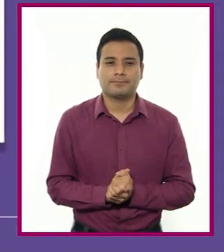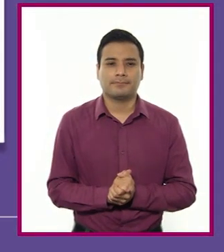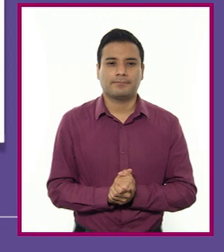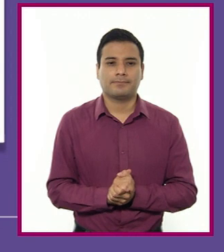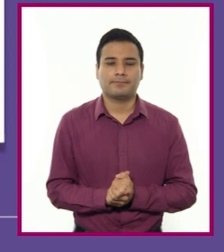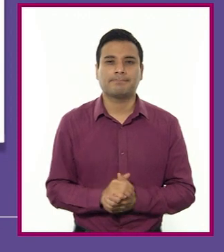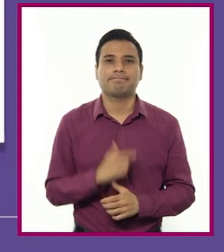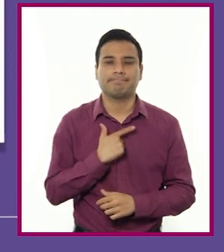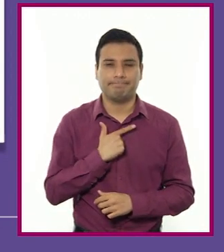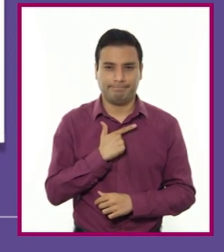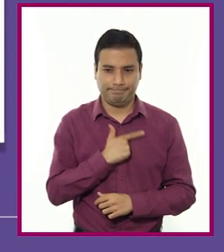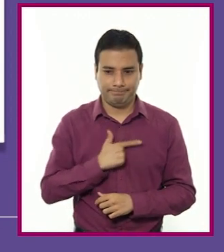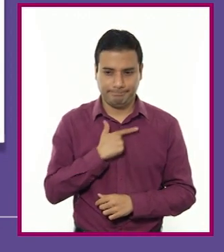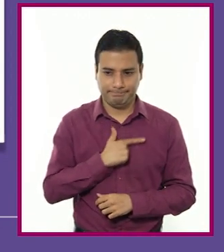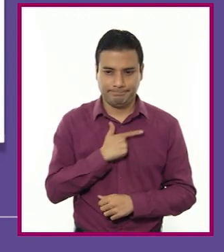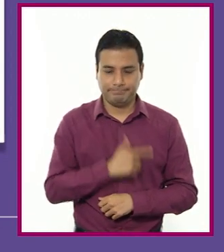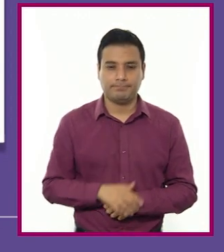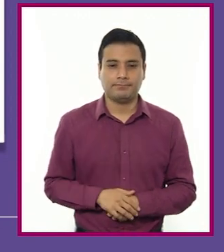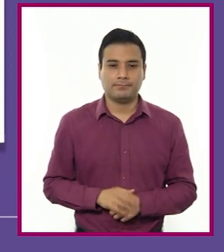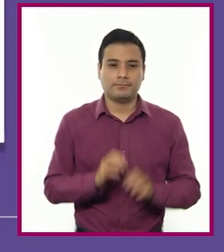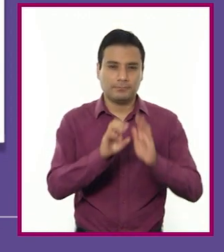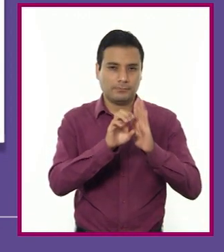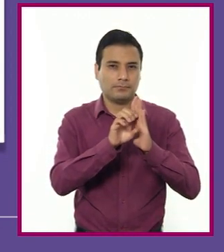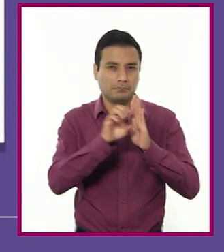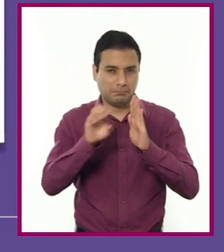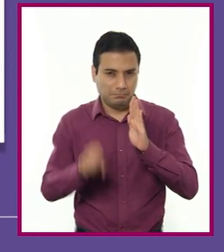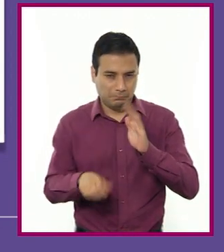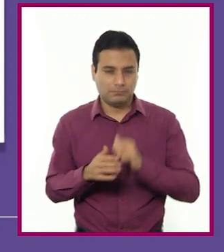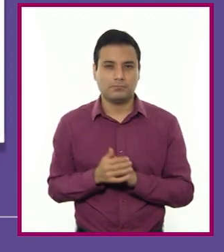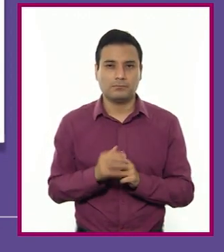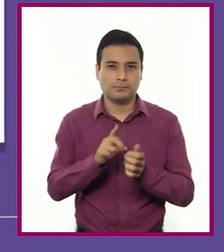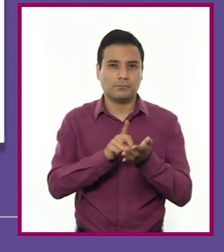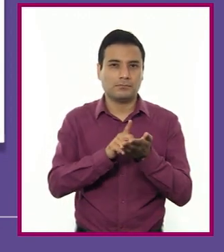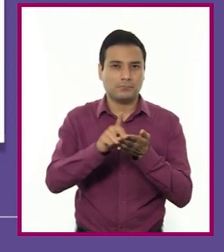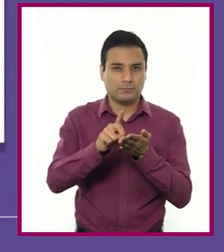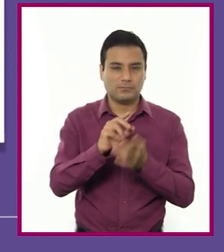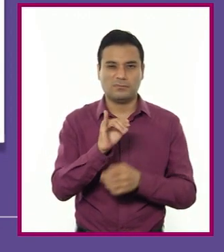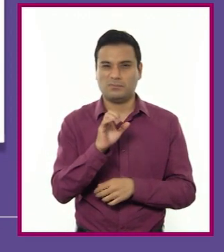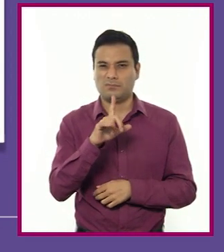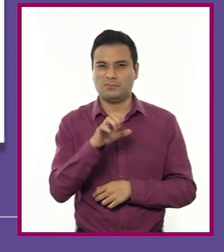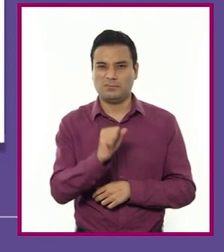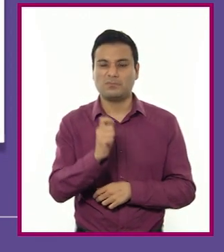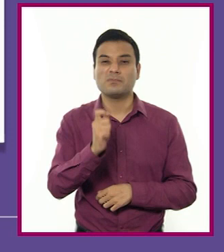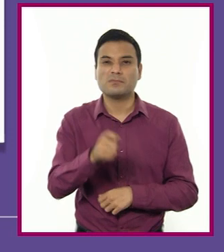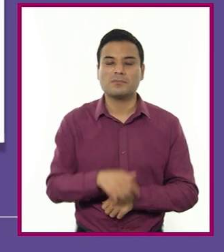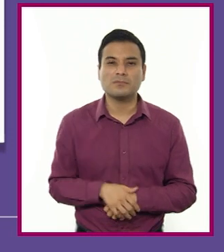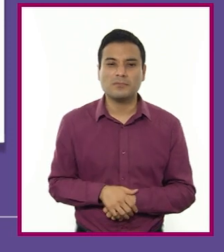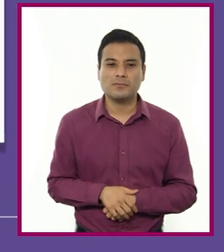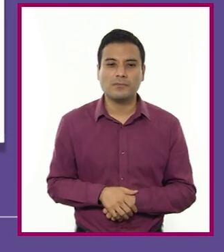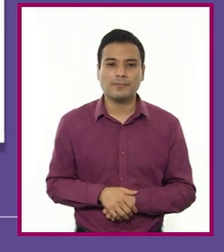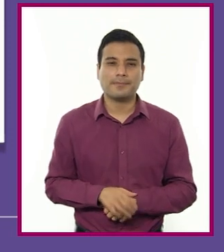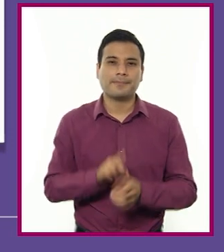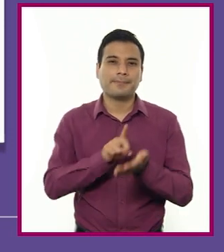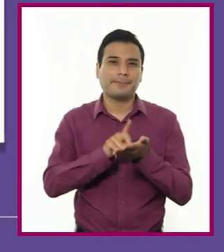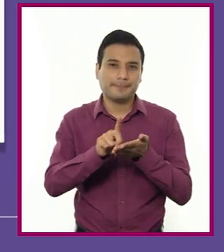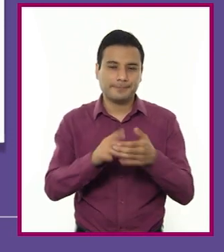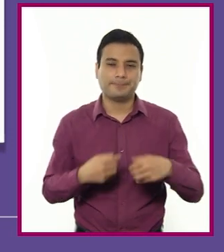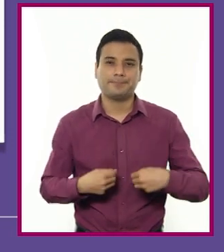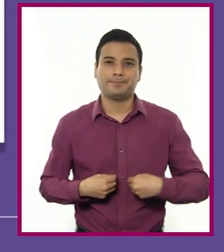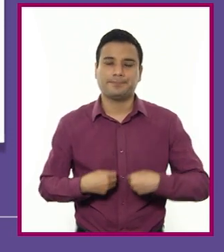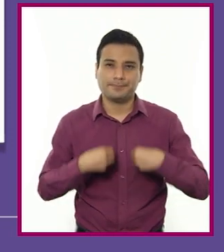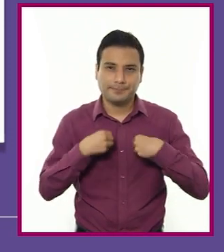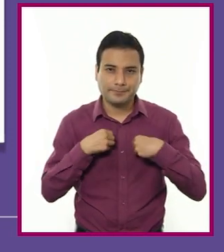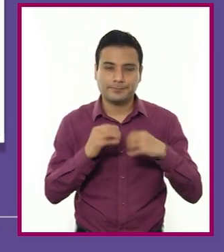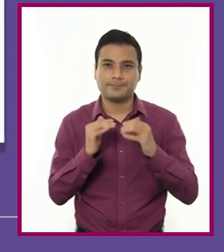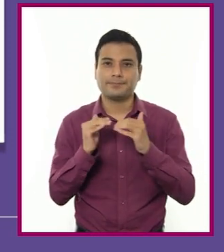Con gusto. Por ejemplo, los derechos civiles que implica el derecho a la vida, a la igualdad, a